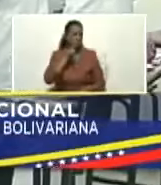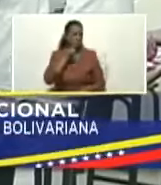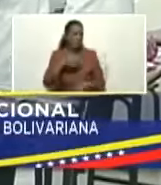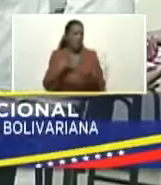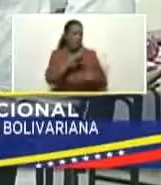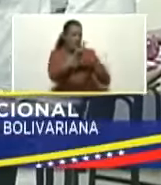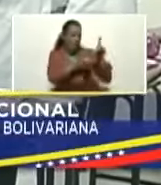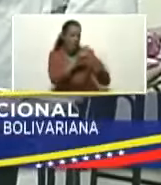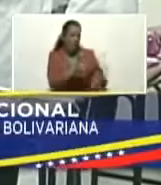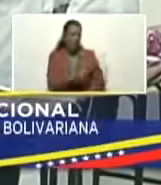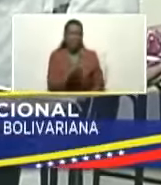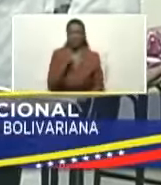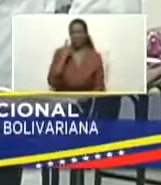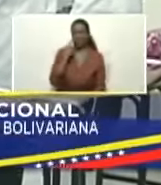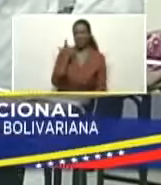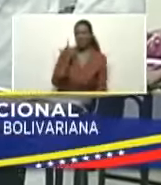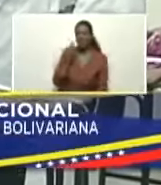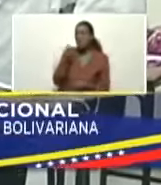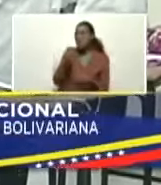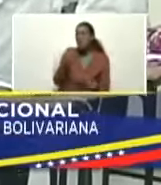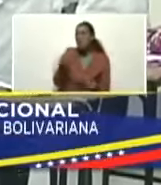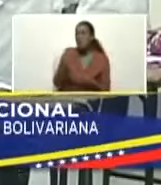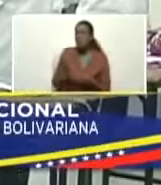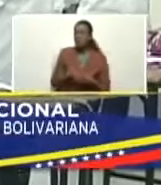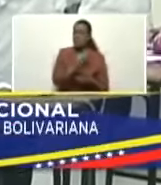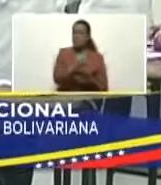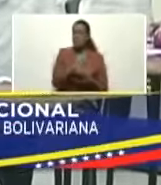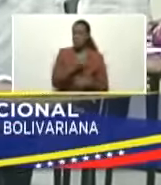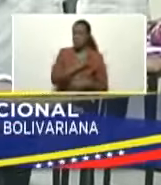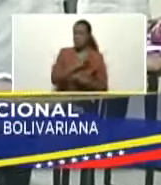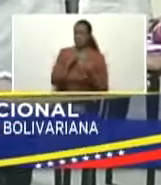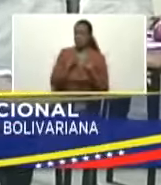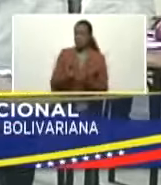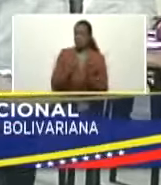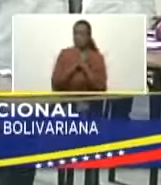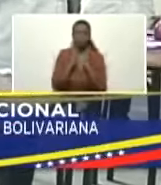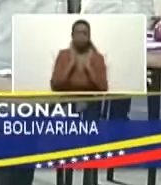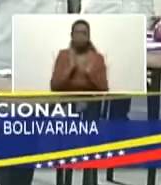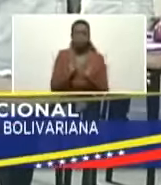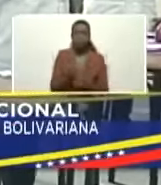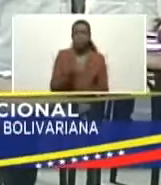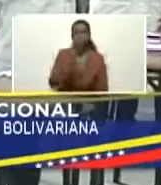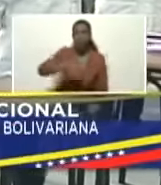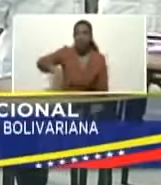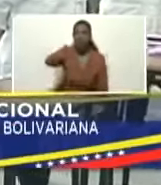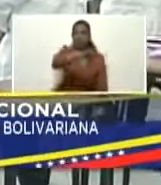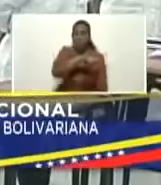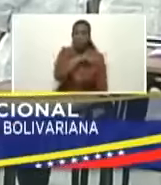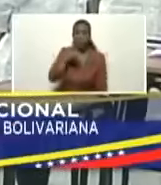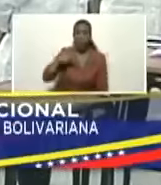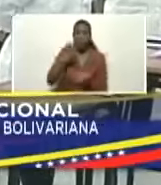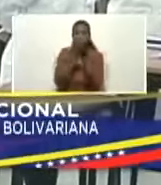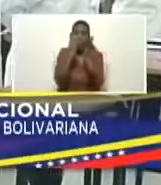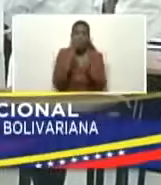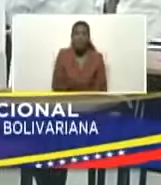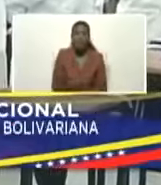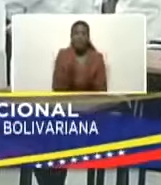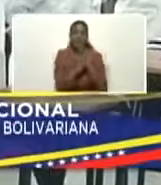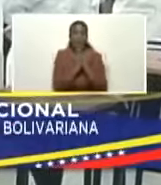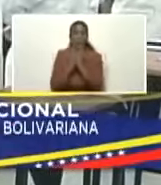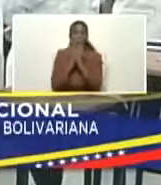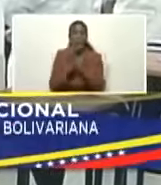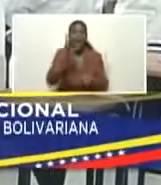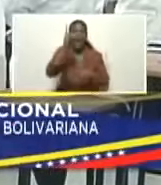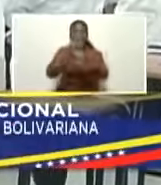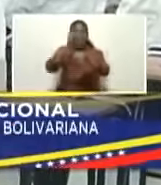¿Ah? Silita, ¿qué te parece una universidad para que nuestros muchachos acá en Delta